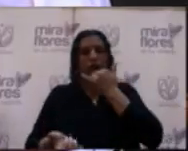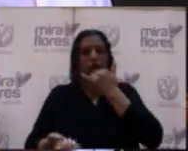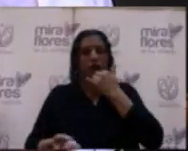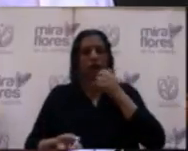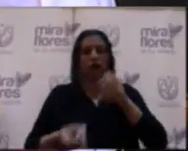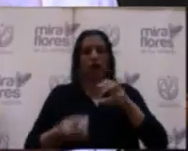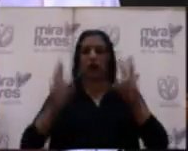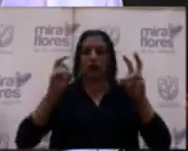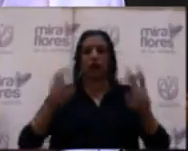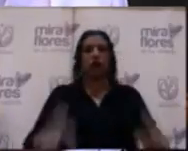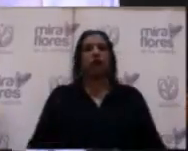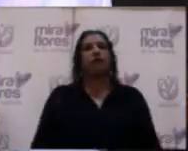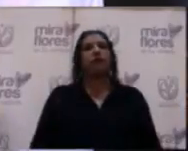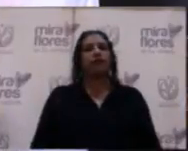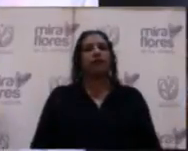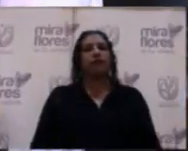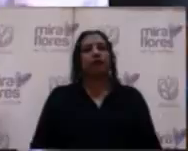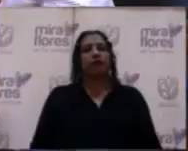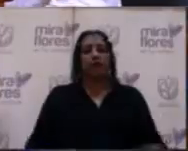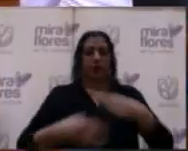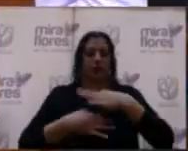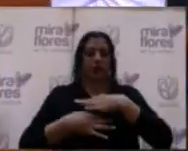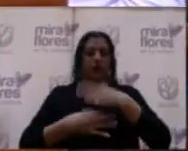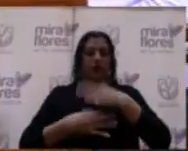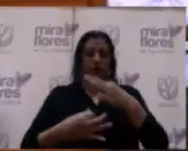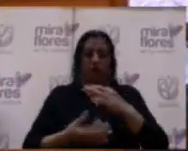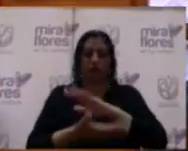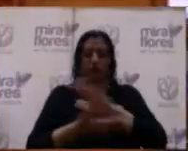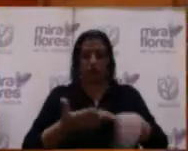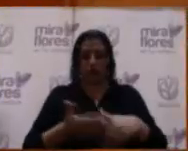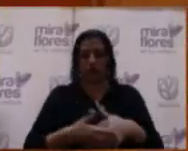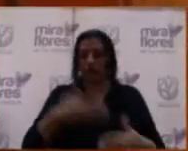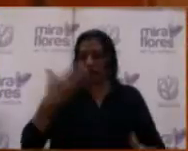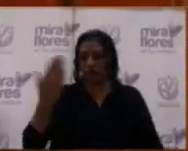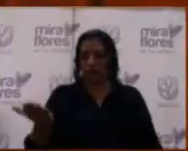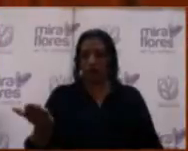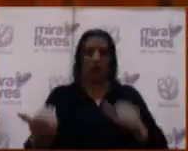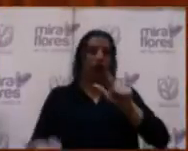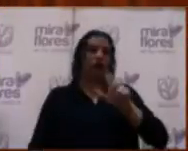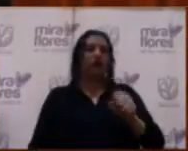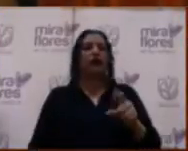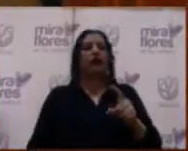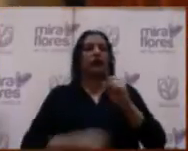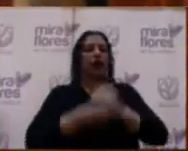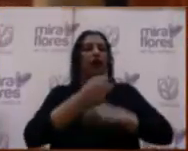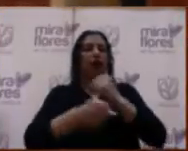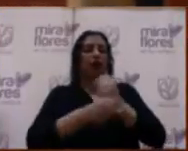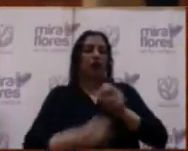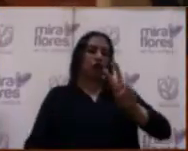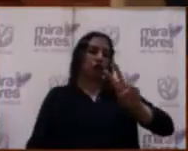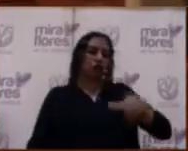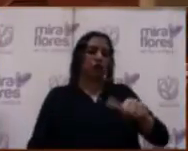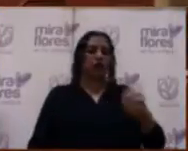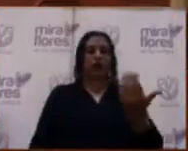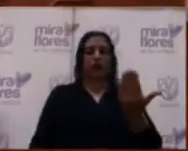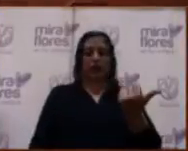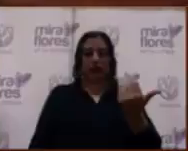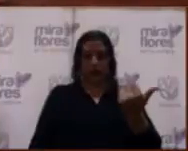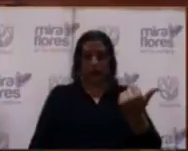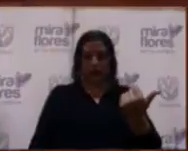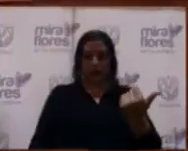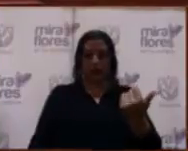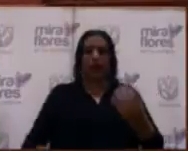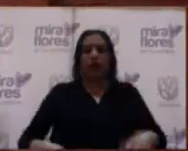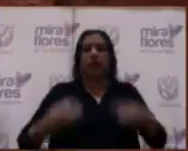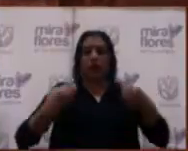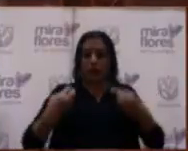Gracias. Muy bien, lo interesante de todo esto, señor D'Albertis, es que en el año 2015 se autorizó al consejo